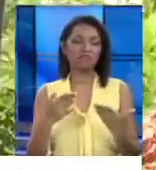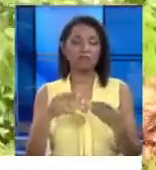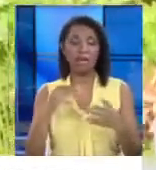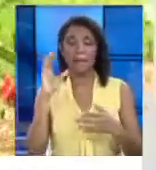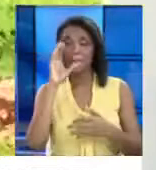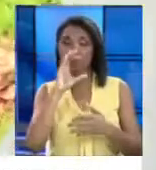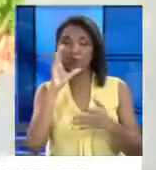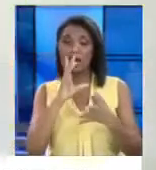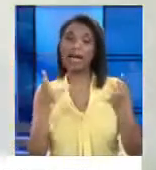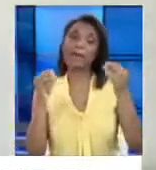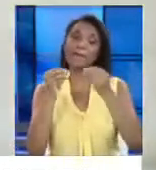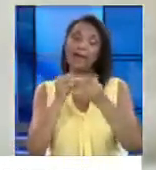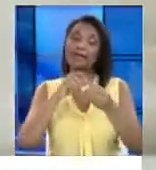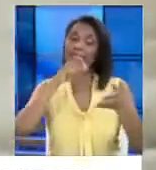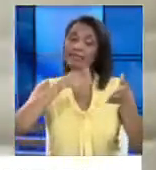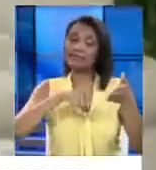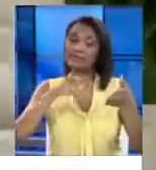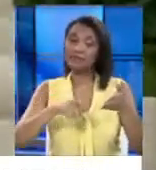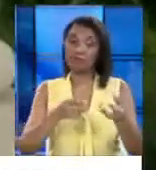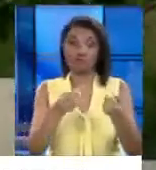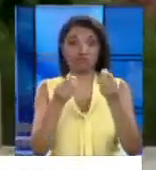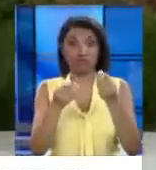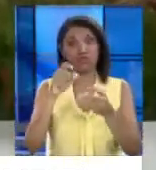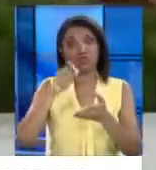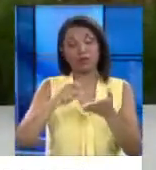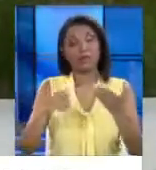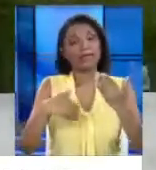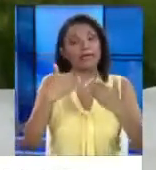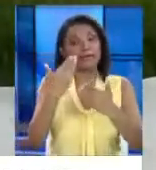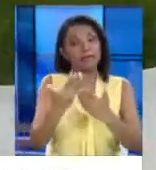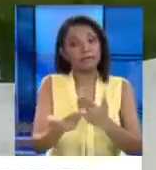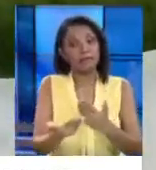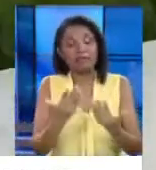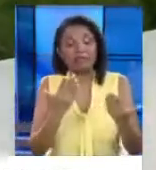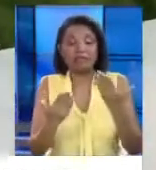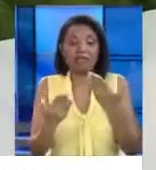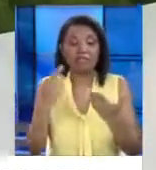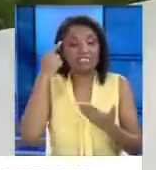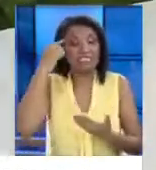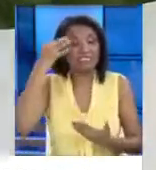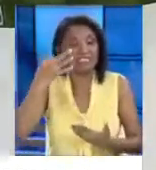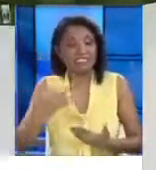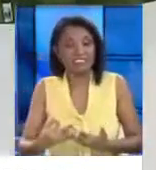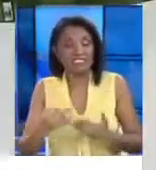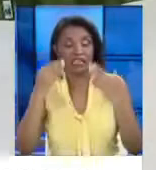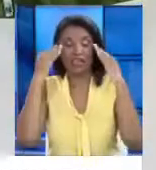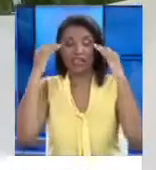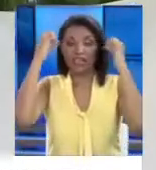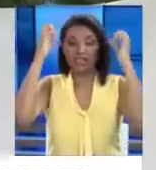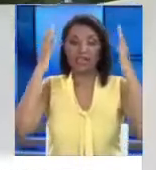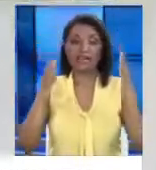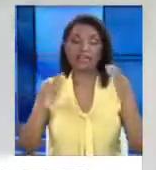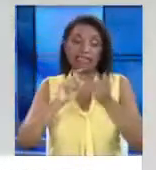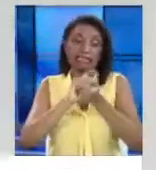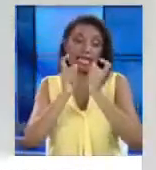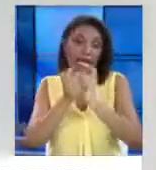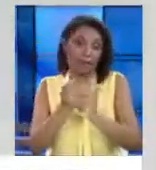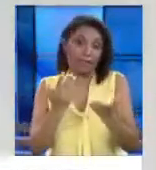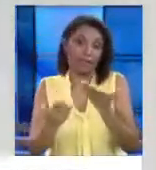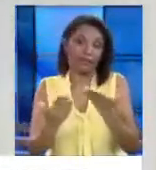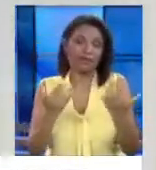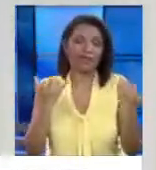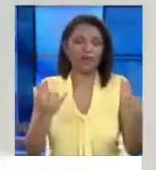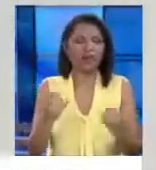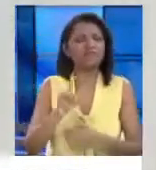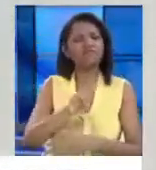mandato al alcalde José Luis Fábrega. Estamos con el abogado. El abogado nos va a explicar qué significa y qué es lo que viene ahora que ya el Tribunal